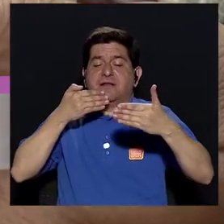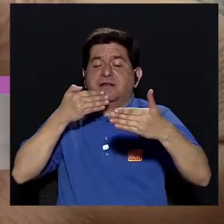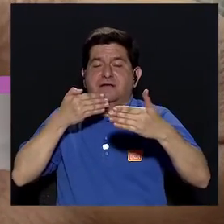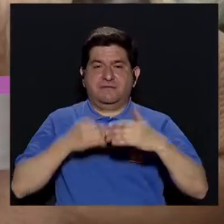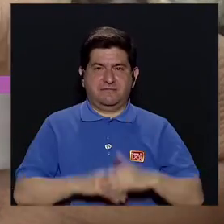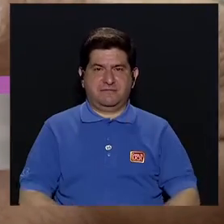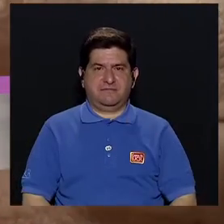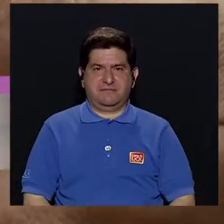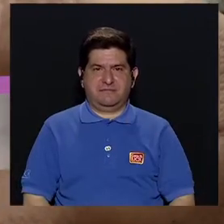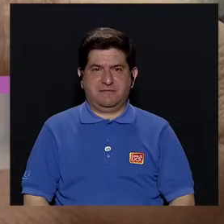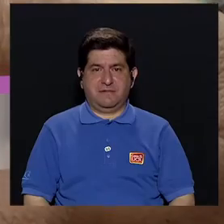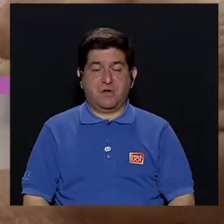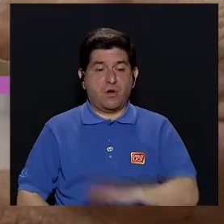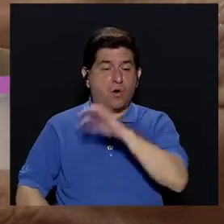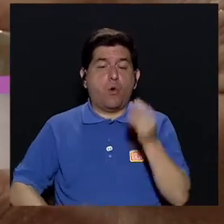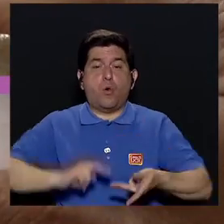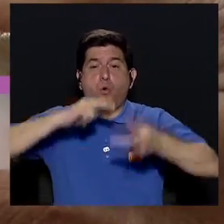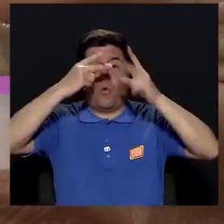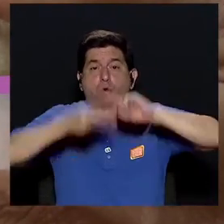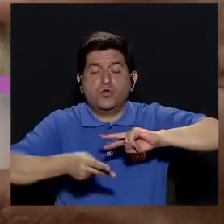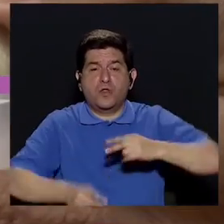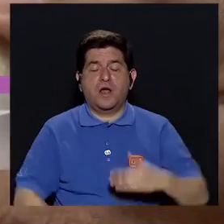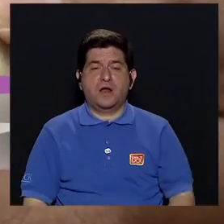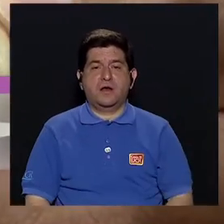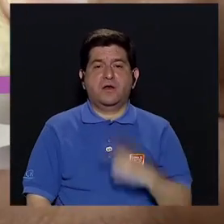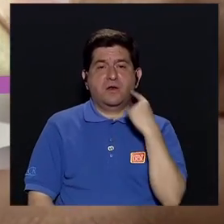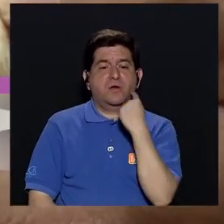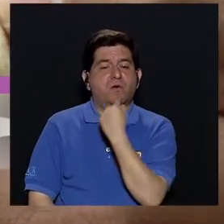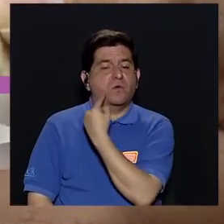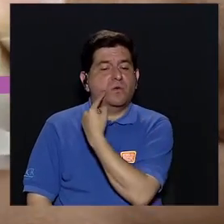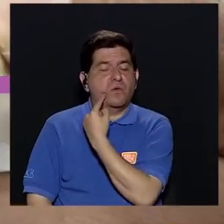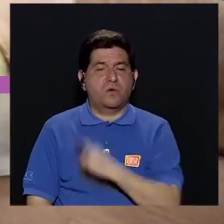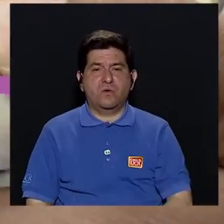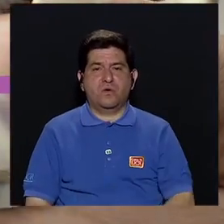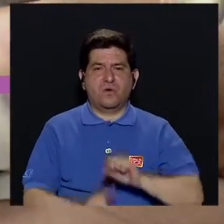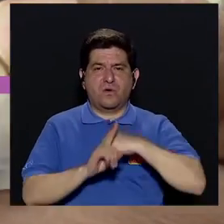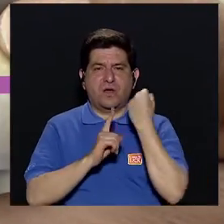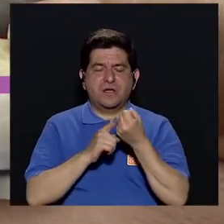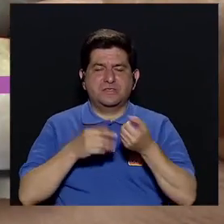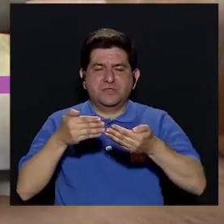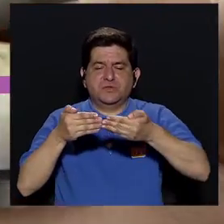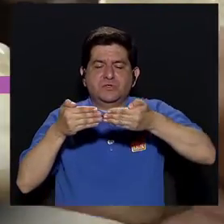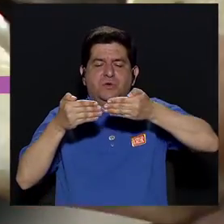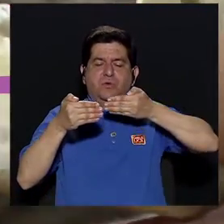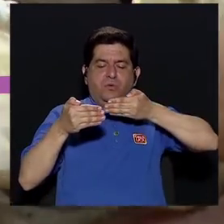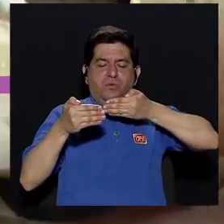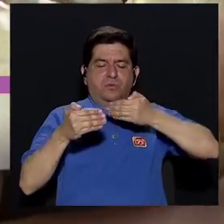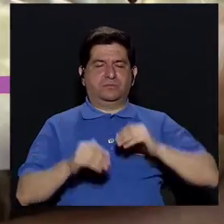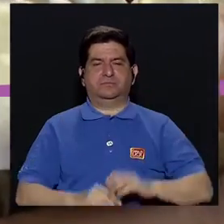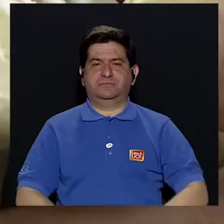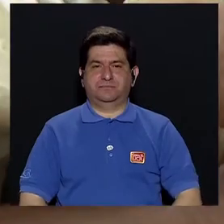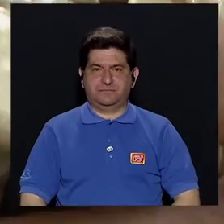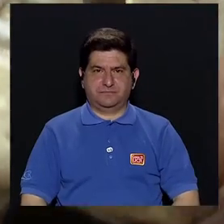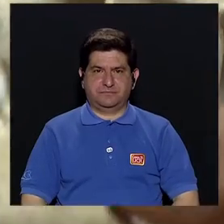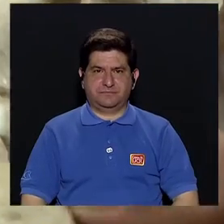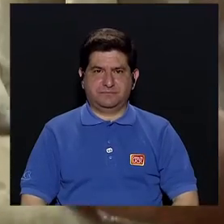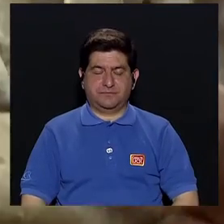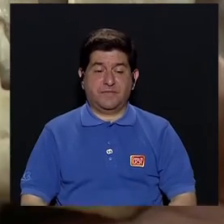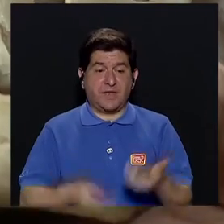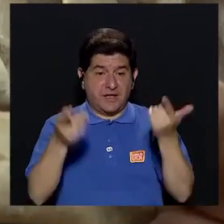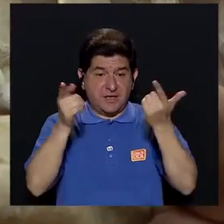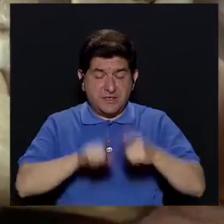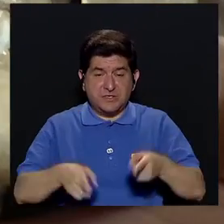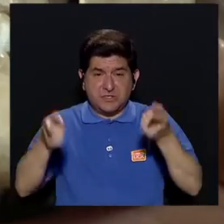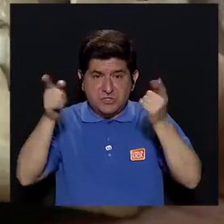muy hacia adelante. Podría ser lo contrario, que tenga la mandíbula en una posición muy, muy posterior, ¿verdad? Estos